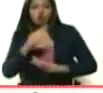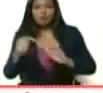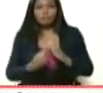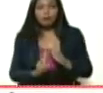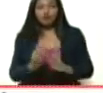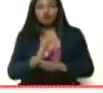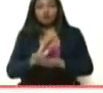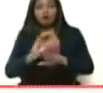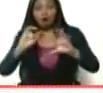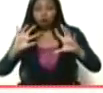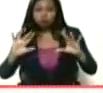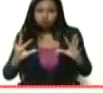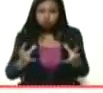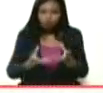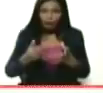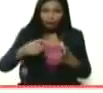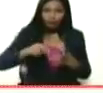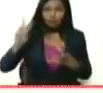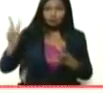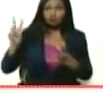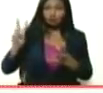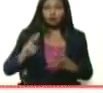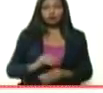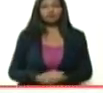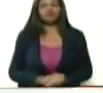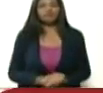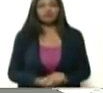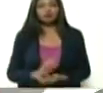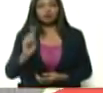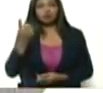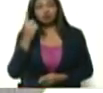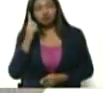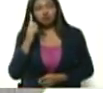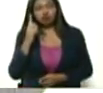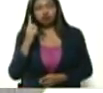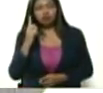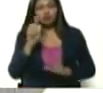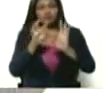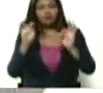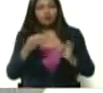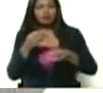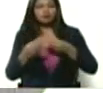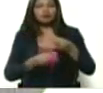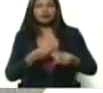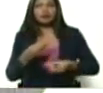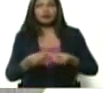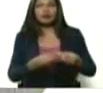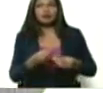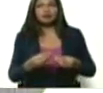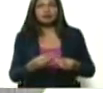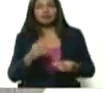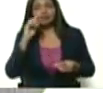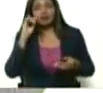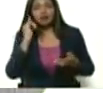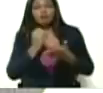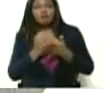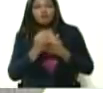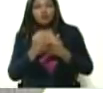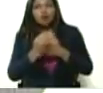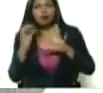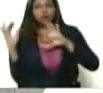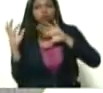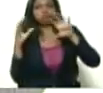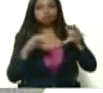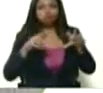esta pandemia, uno de sus ejes ha sido justamente la realización de pruebas masivas,